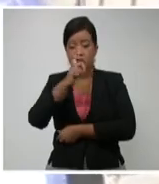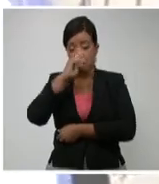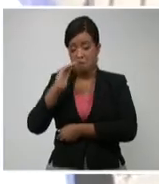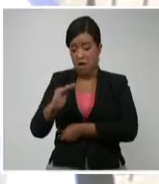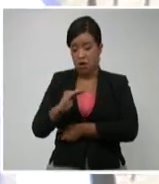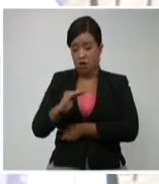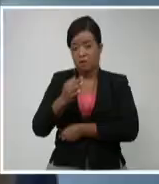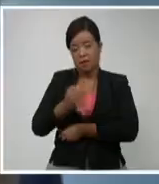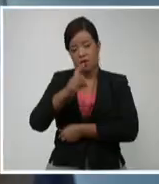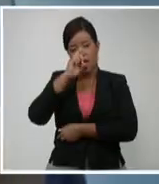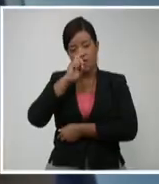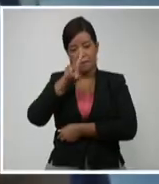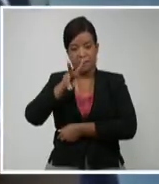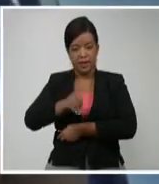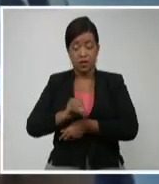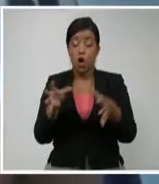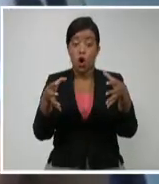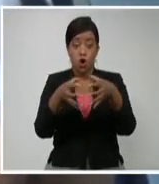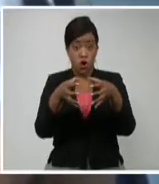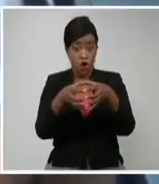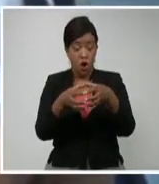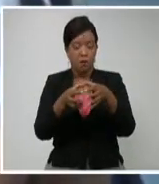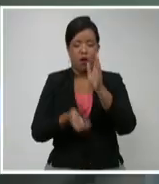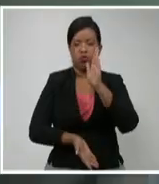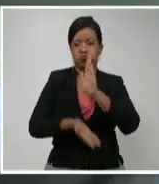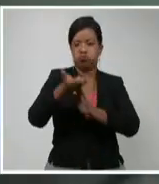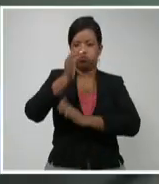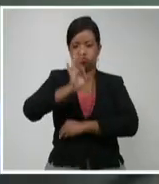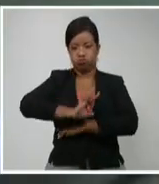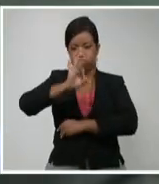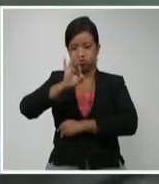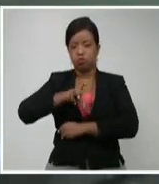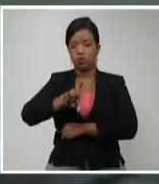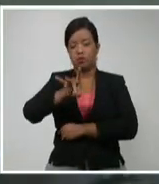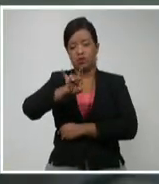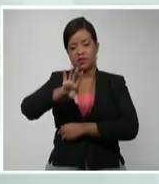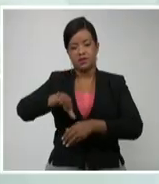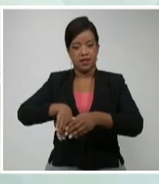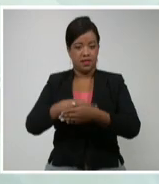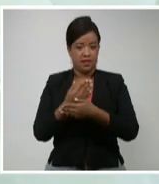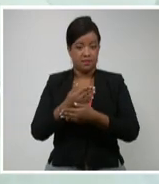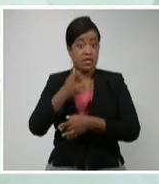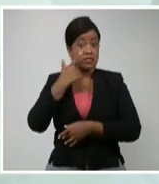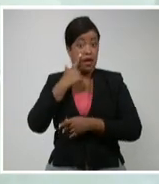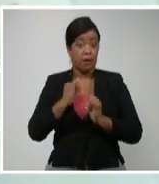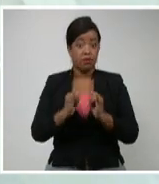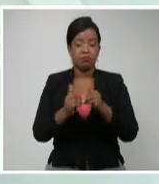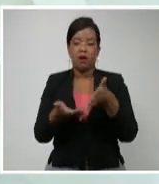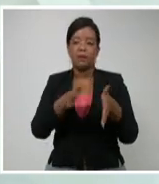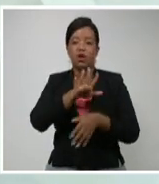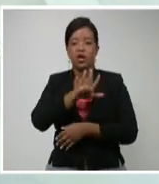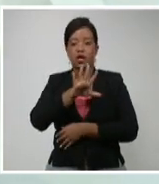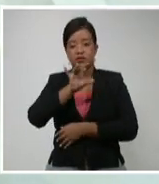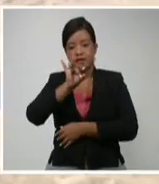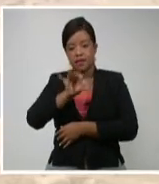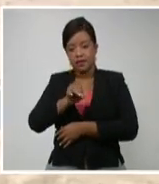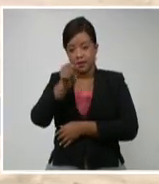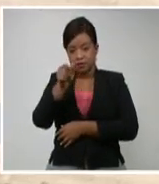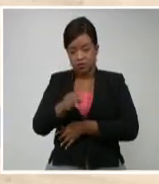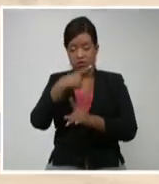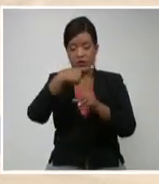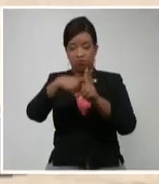grupo poblacional cuya tasa de incidencia aumenta en los últimos 15 días donde se reportan más de 570 casos positivos